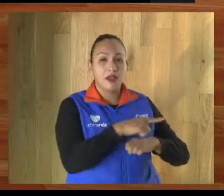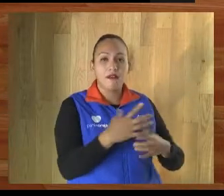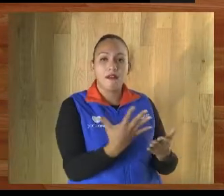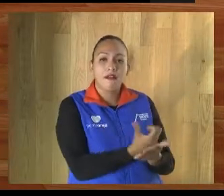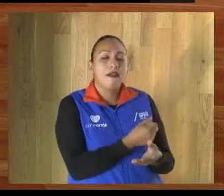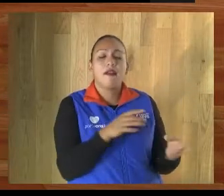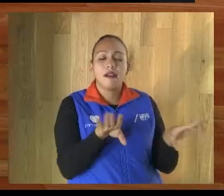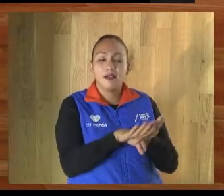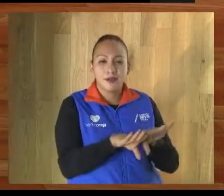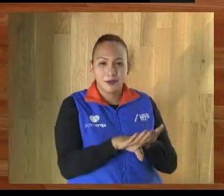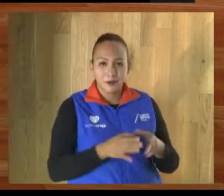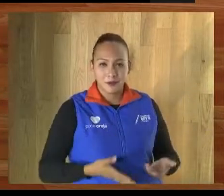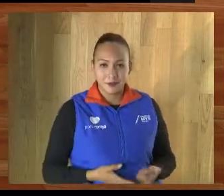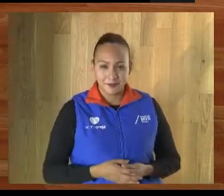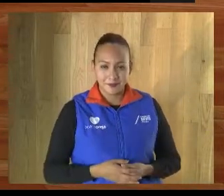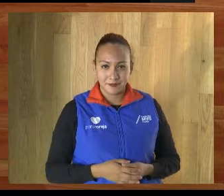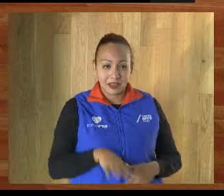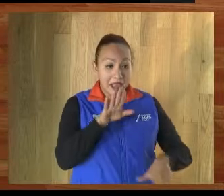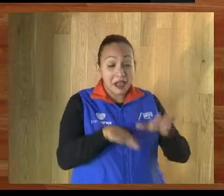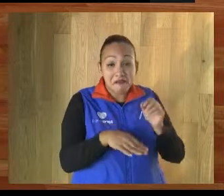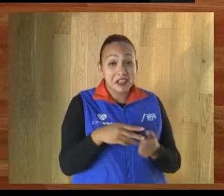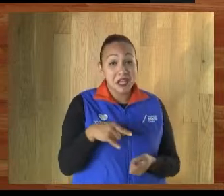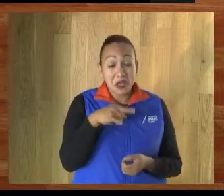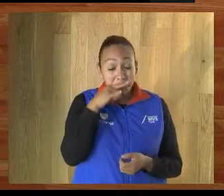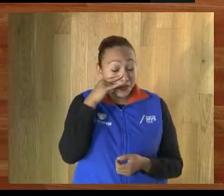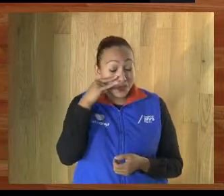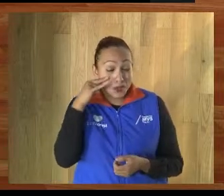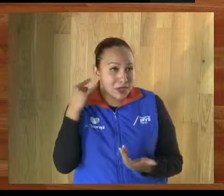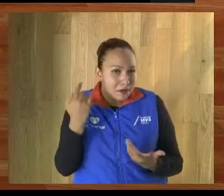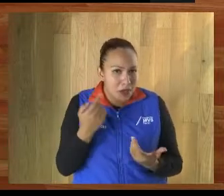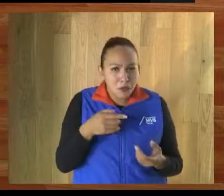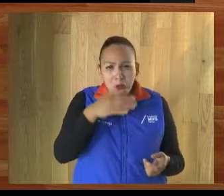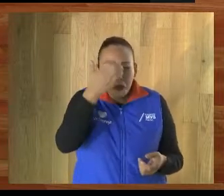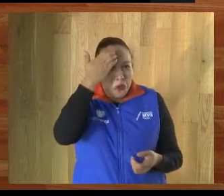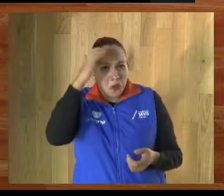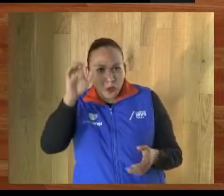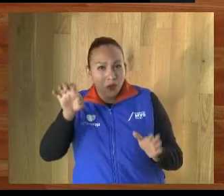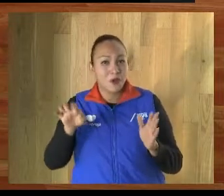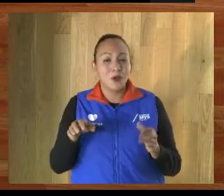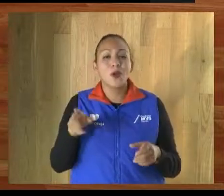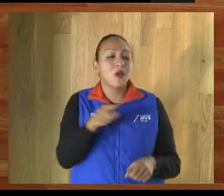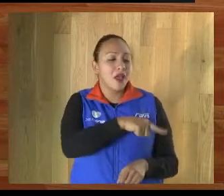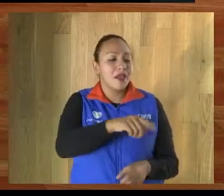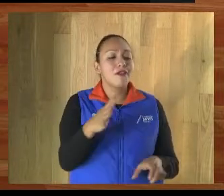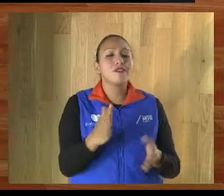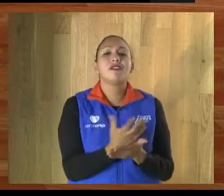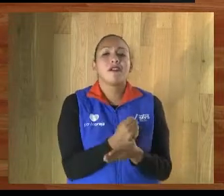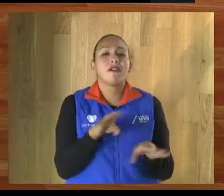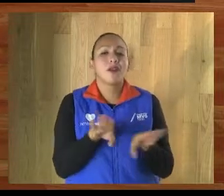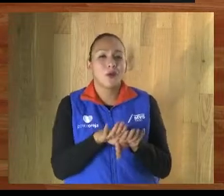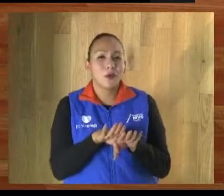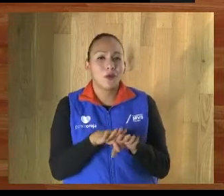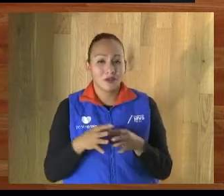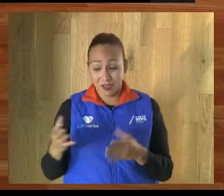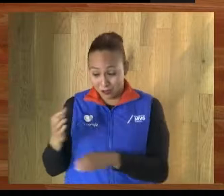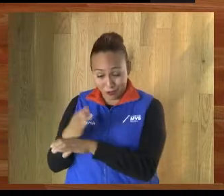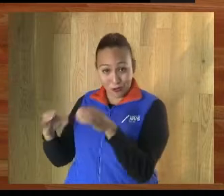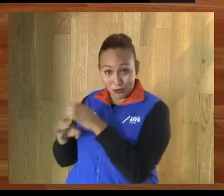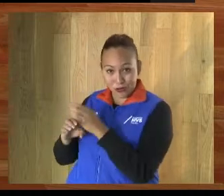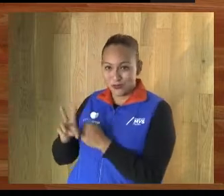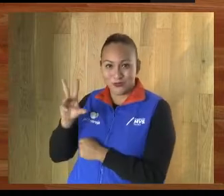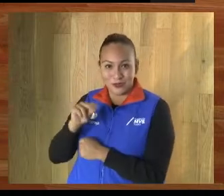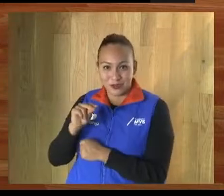como digo, en intangibles. Intangibles como la reputación, intangibles como